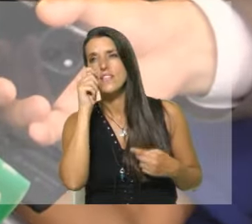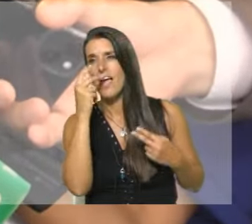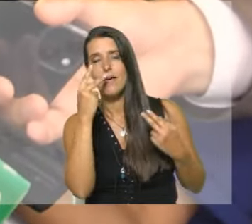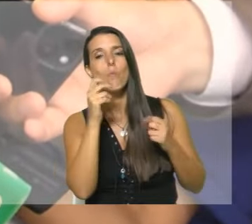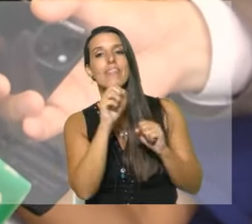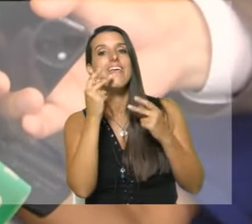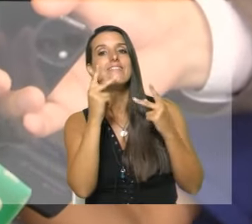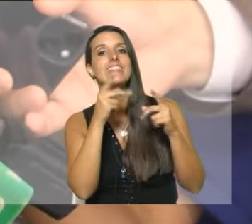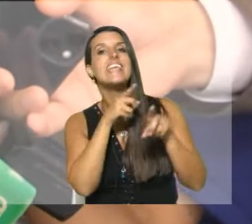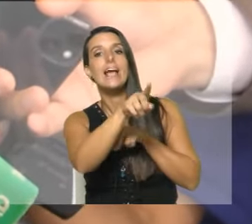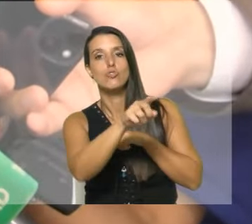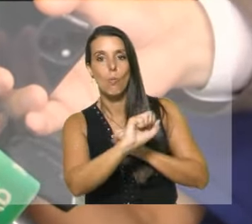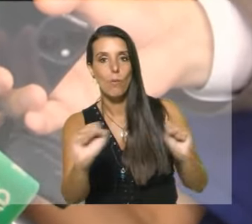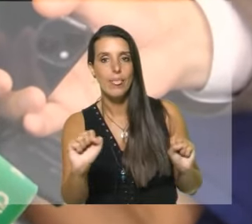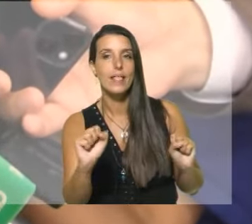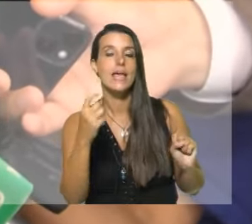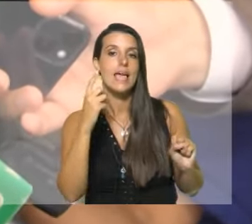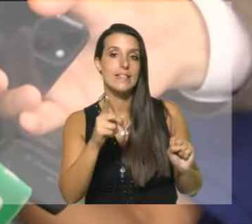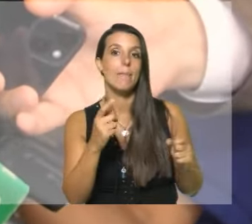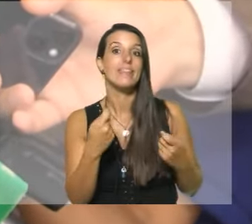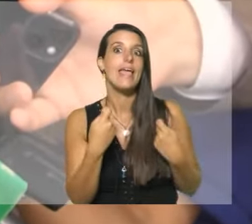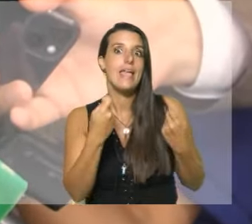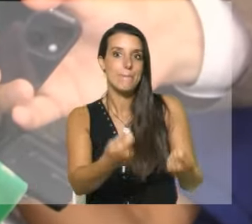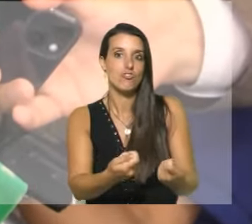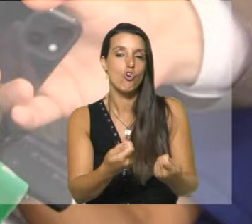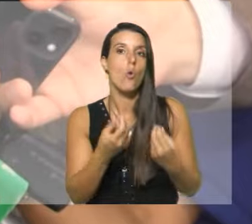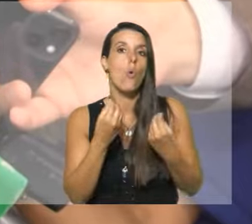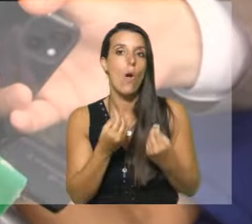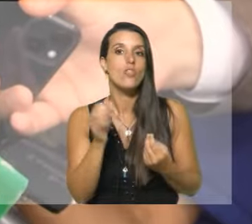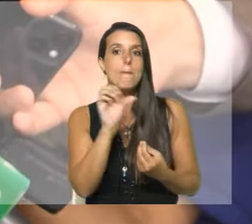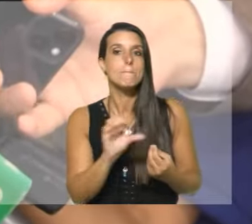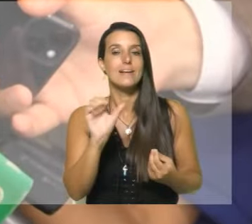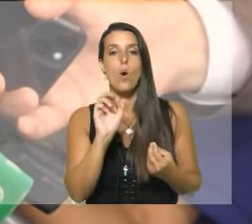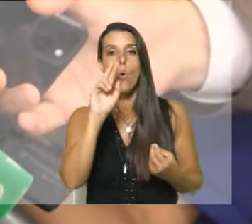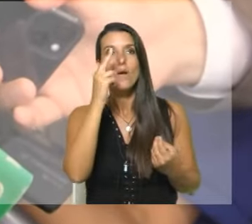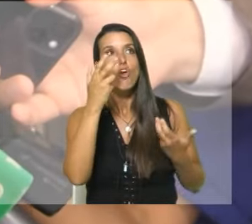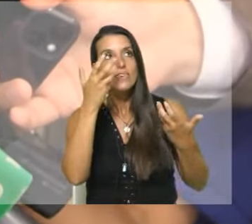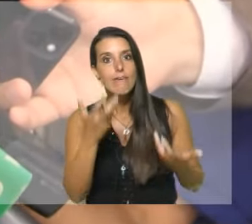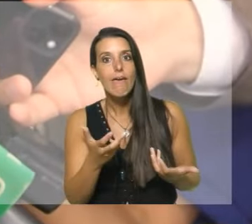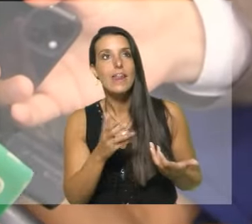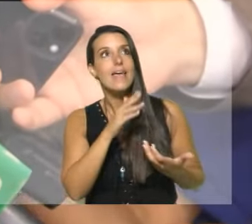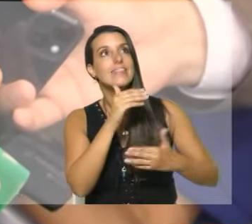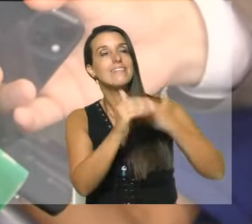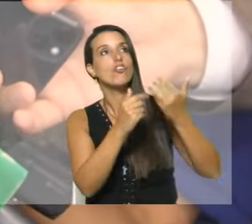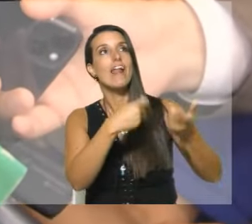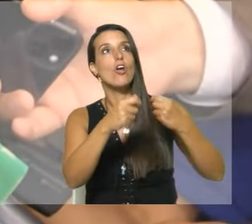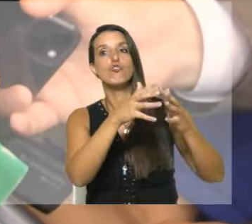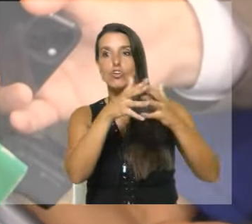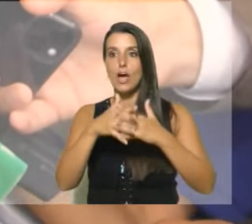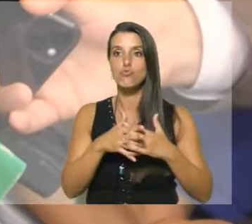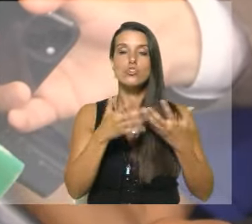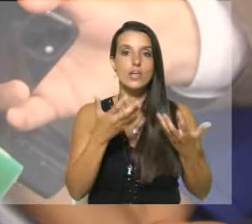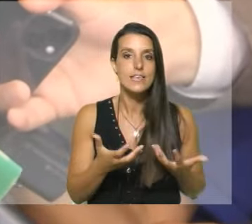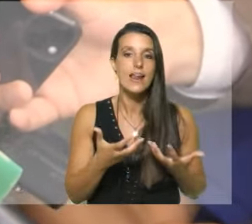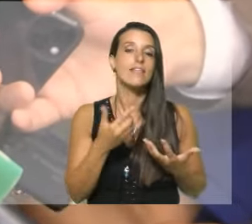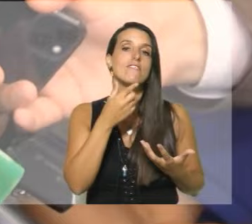en estas leyes lo que se incorpora son las visas de inversor, que son visas para empresarios uruguayos que quieran desarrollar negocios en Estados Unidos y que